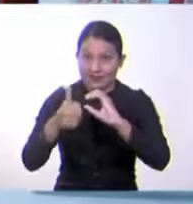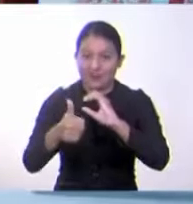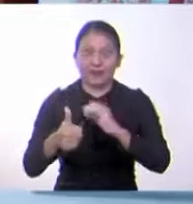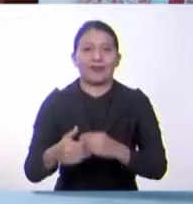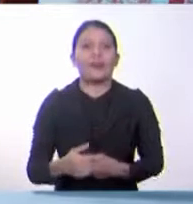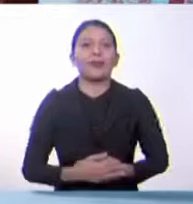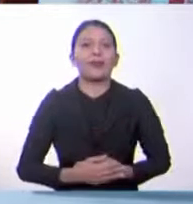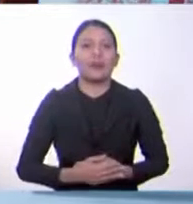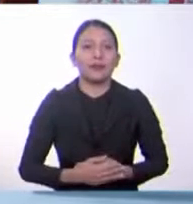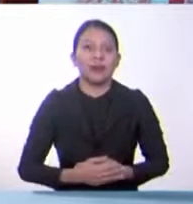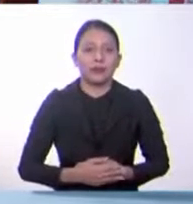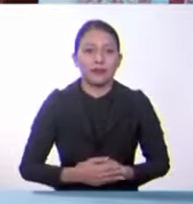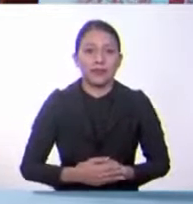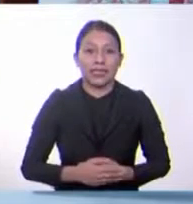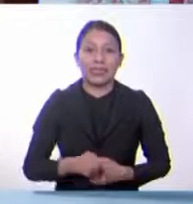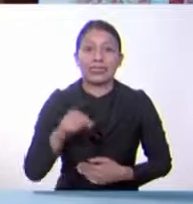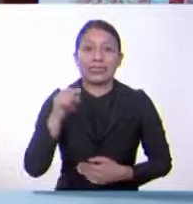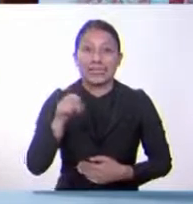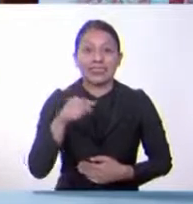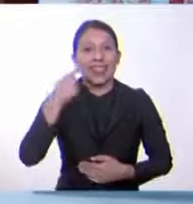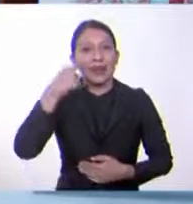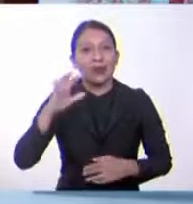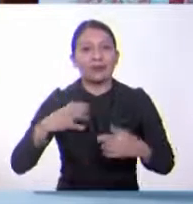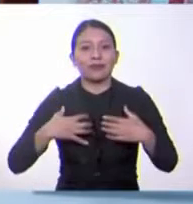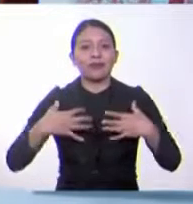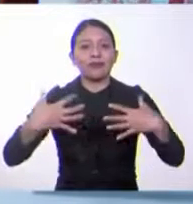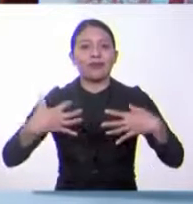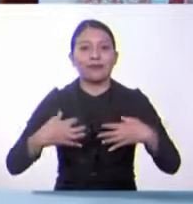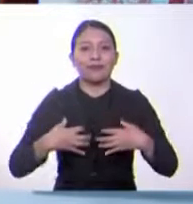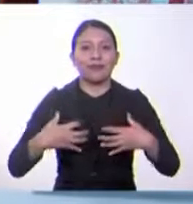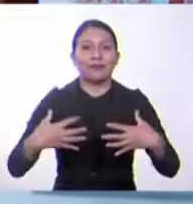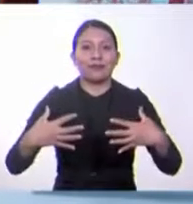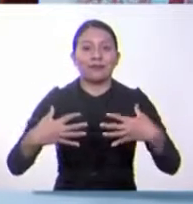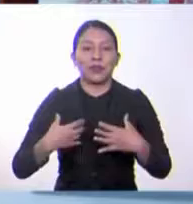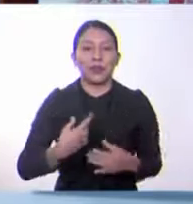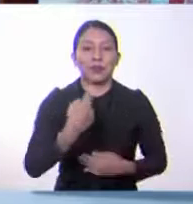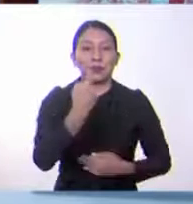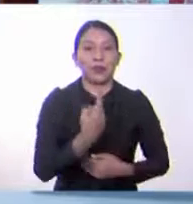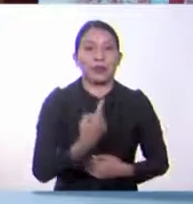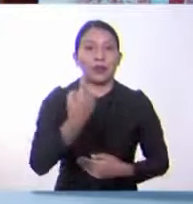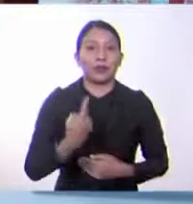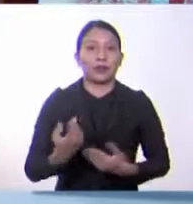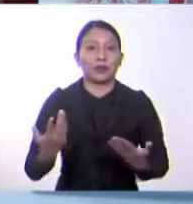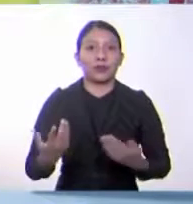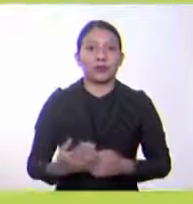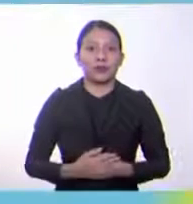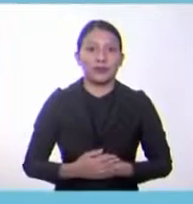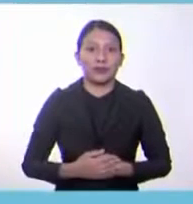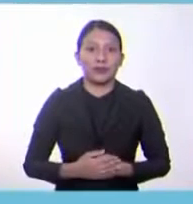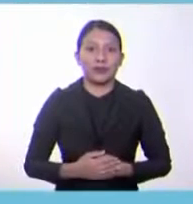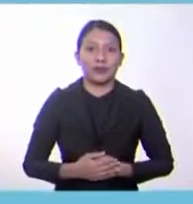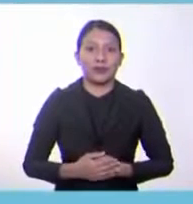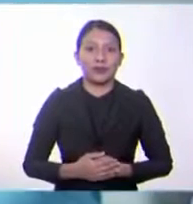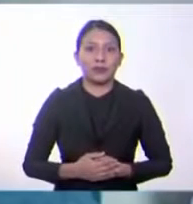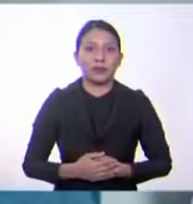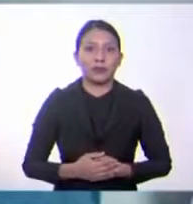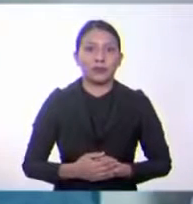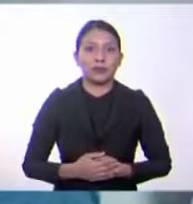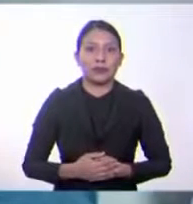botella. Ahí tenemos ya nuestro dispositivo que simula la respiración.